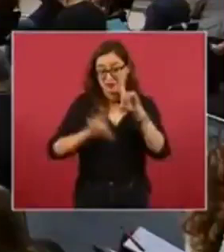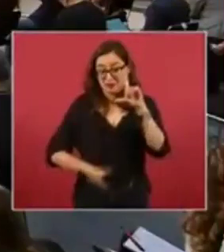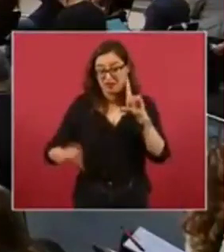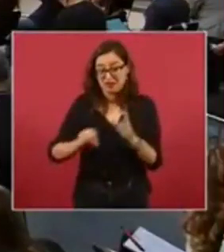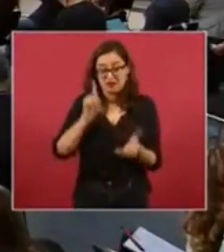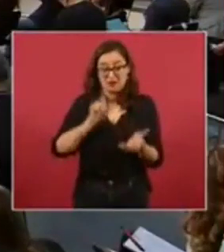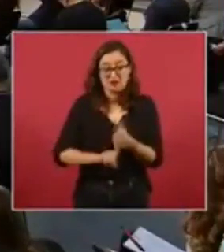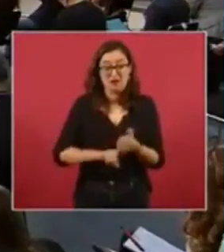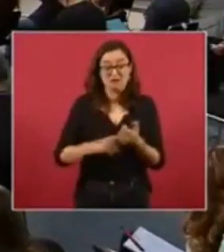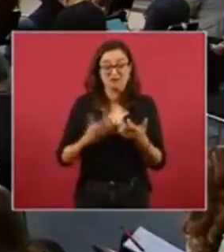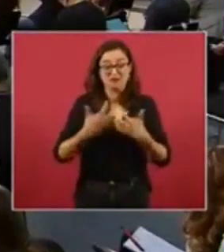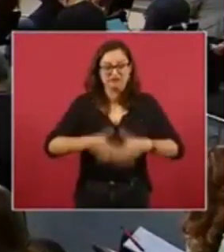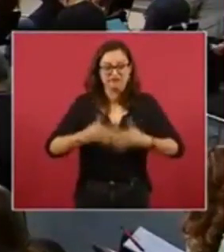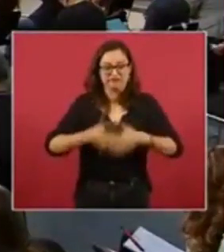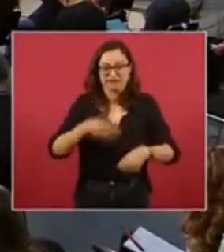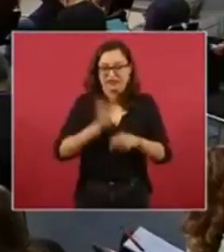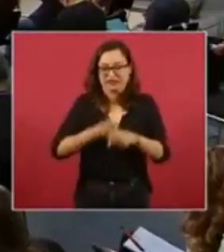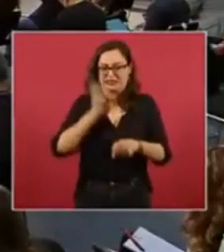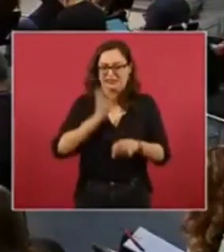el mundo.